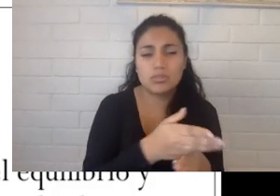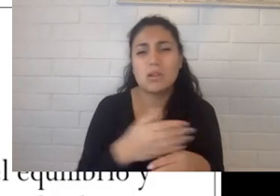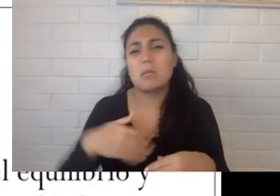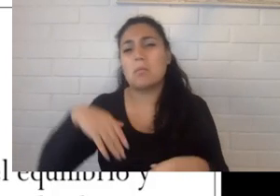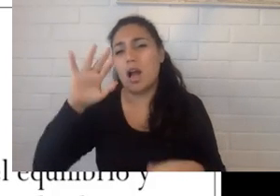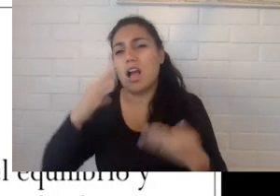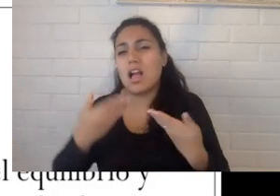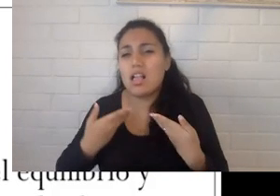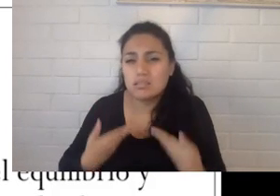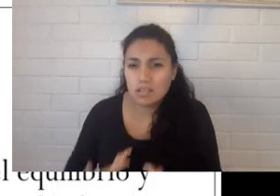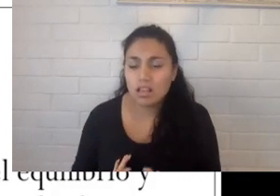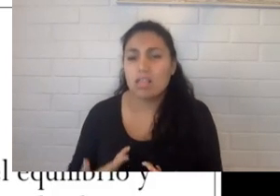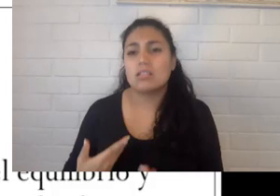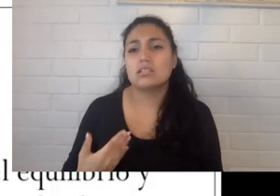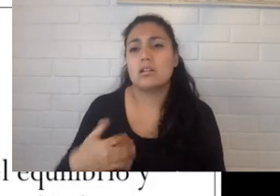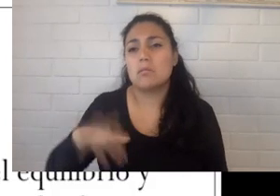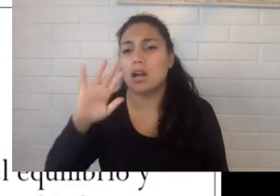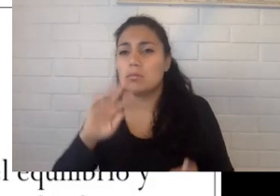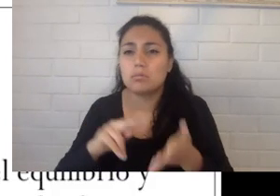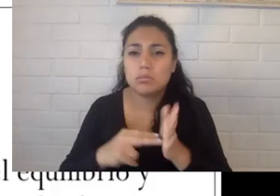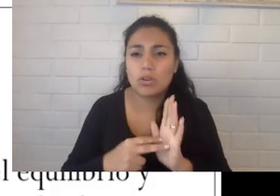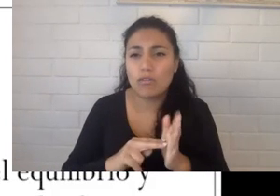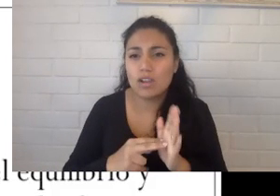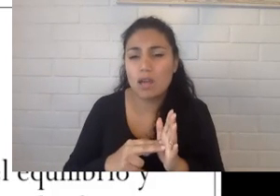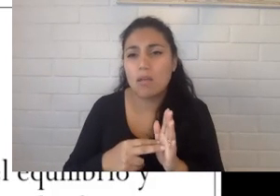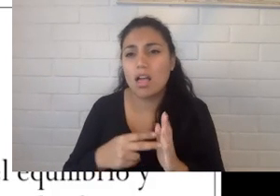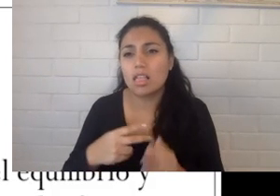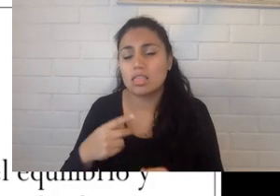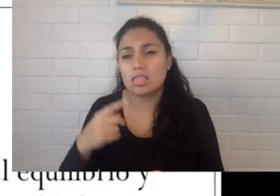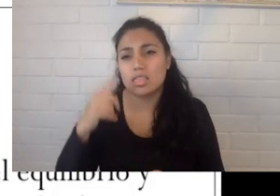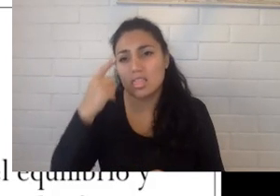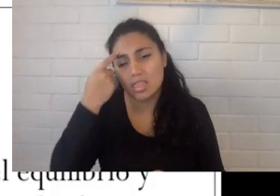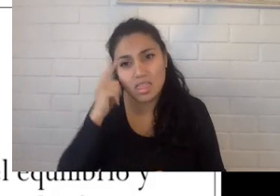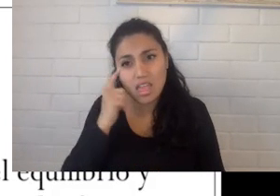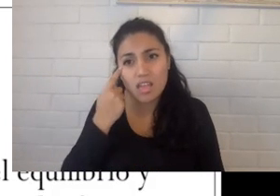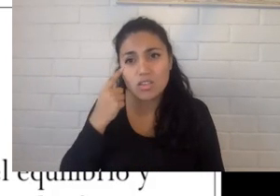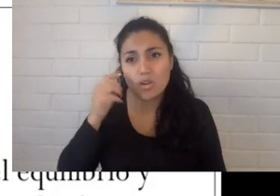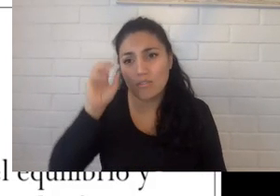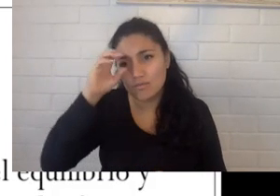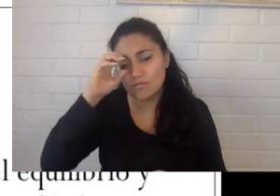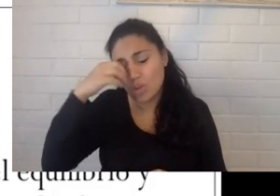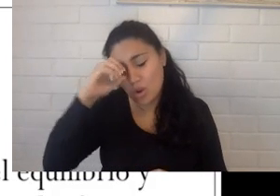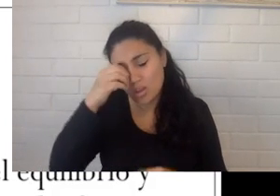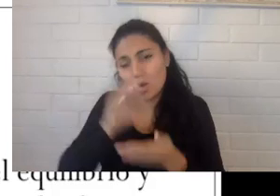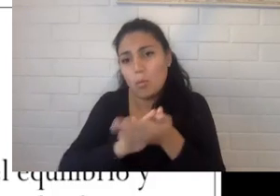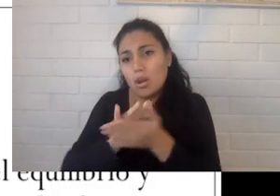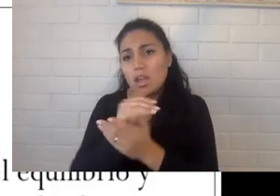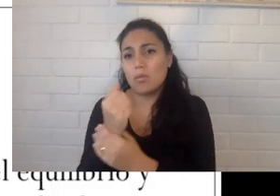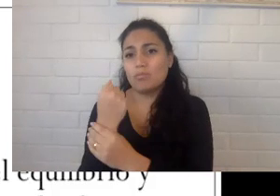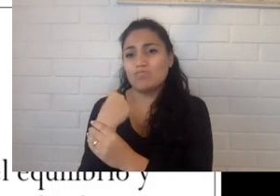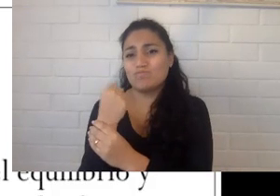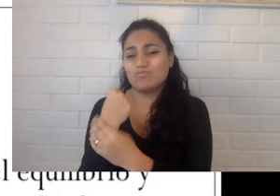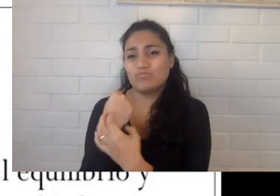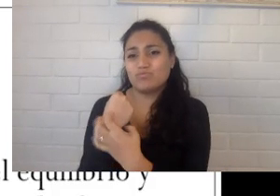fatiga, o que presente problemas de riesgo de daño de elementos biológicos. Por ejemplo, tendinitis de hombro, ¿ya? Entonces ahí nosotros podríamos llegar a